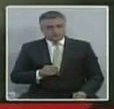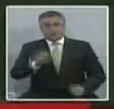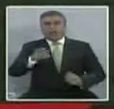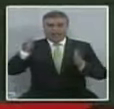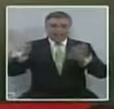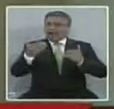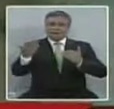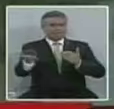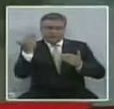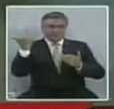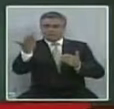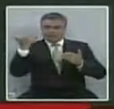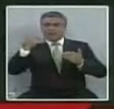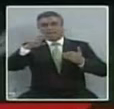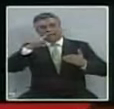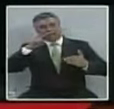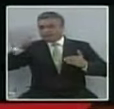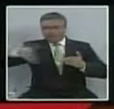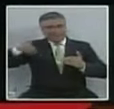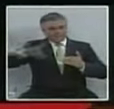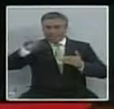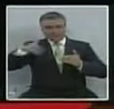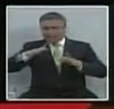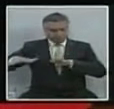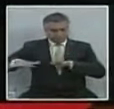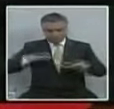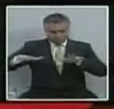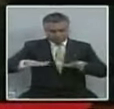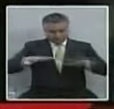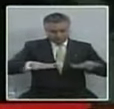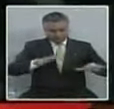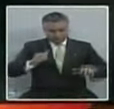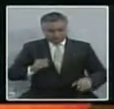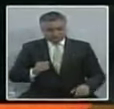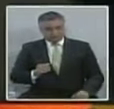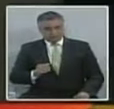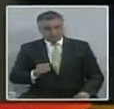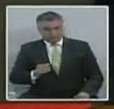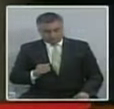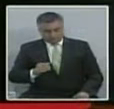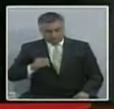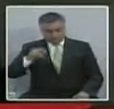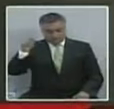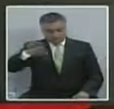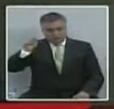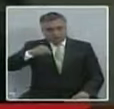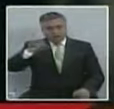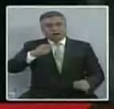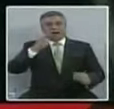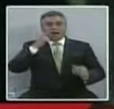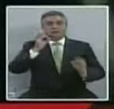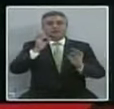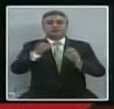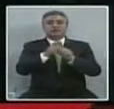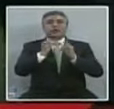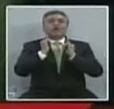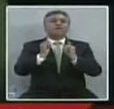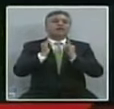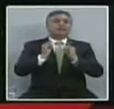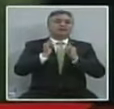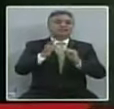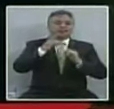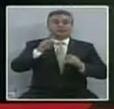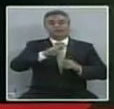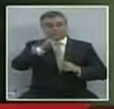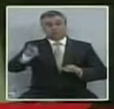Acá, al patio, venga. Cuidado. Bueno, recapitulamos la información que les hemos estado entregando